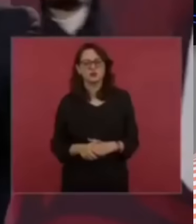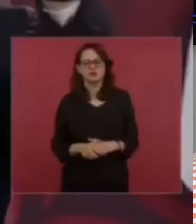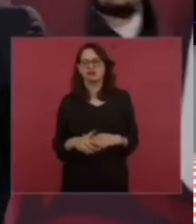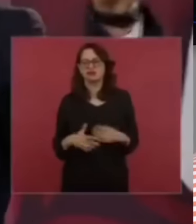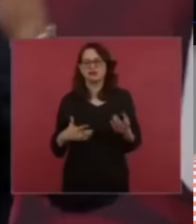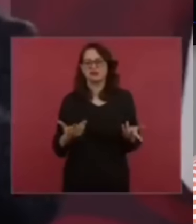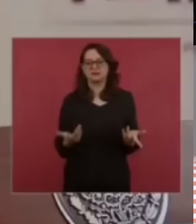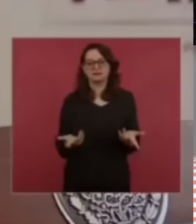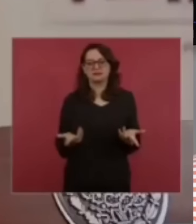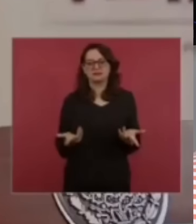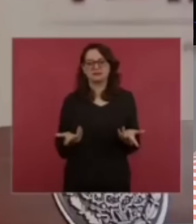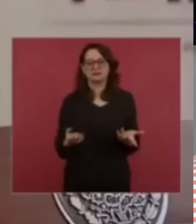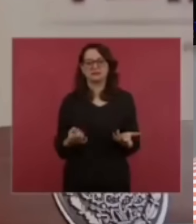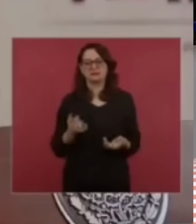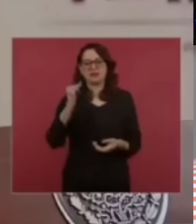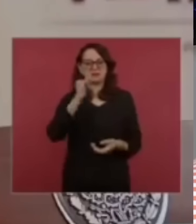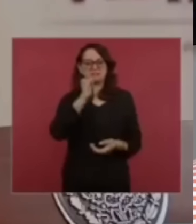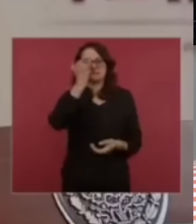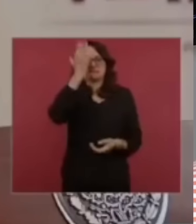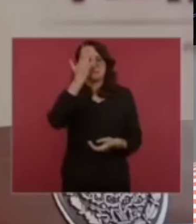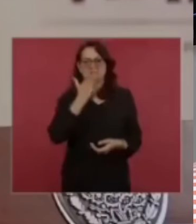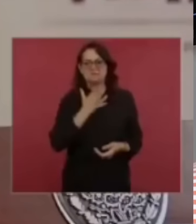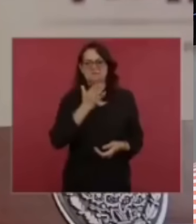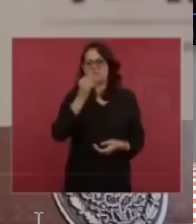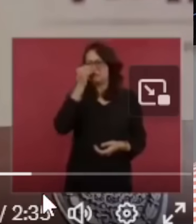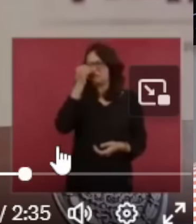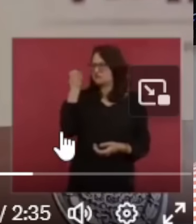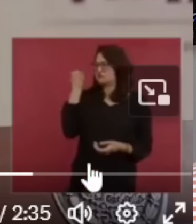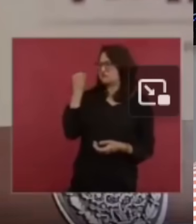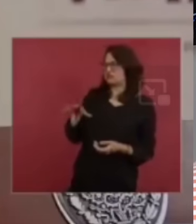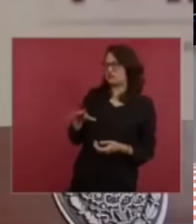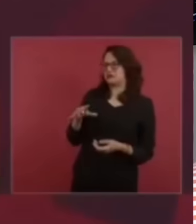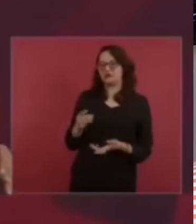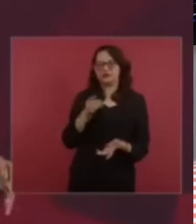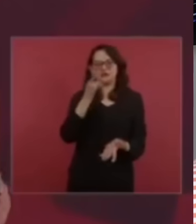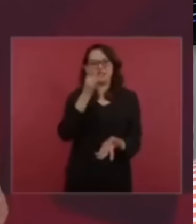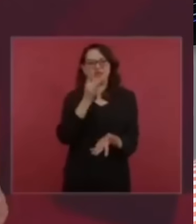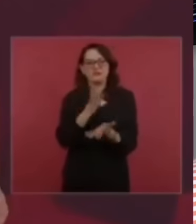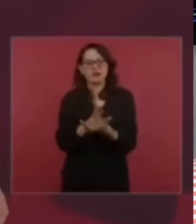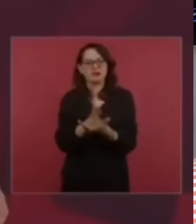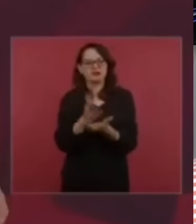proponerme a algo, creo que a lo de la privatización del petróleo.